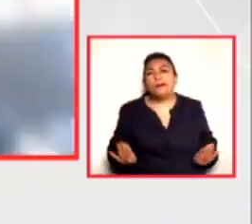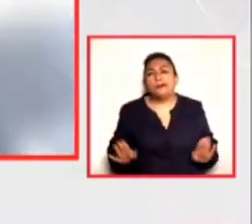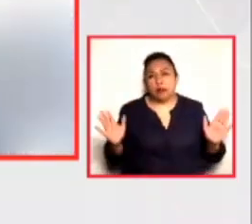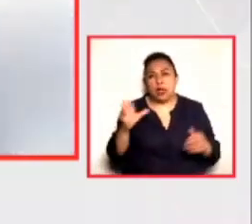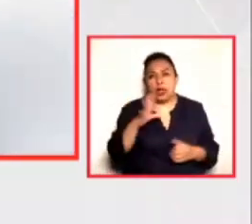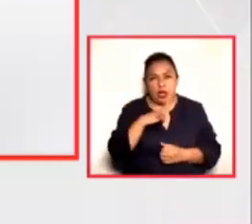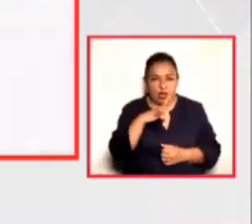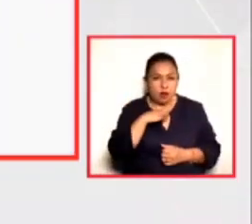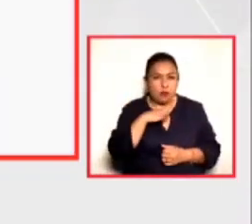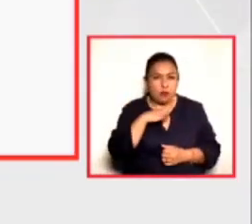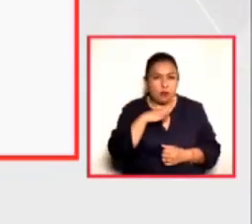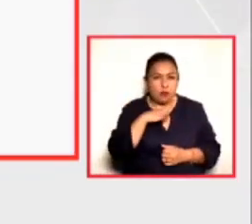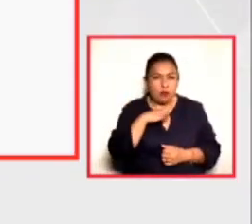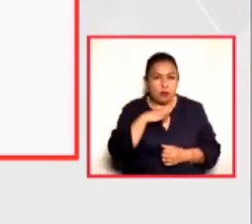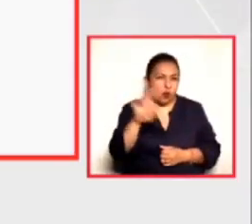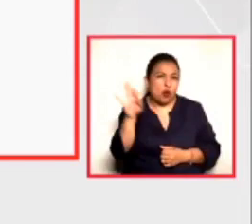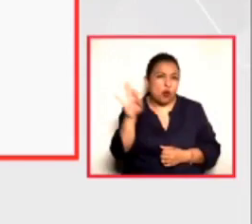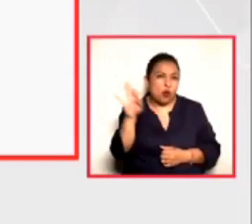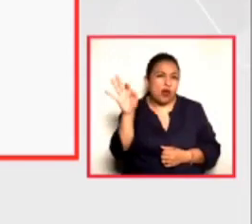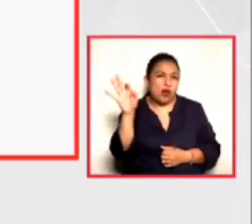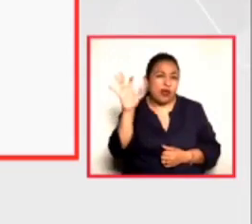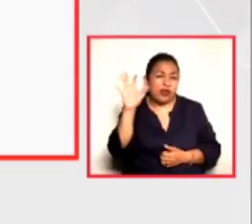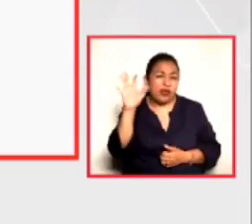generar tragedias.